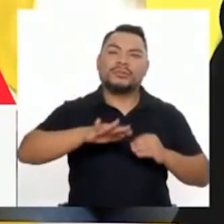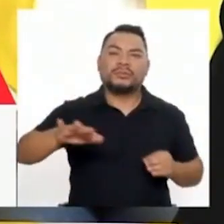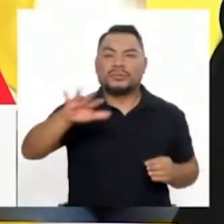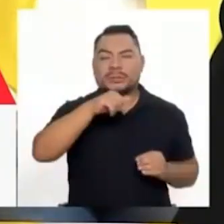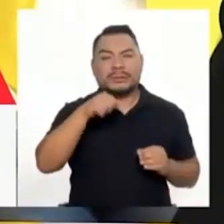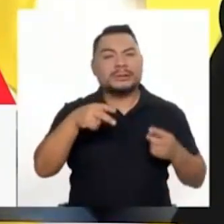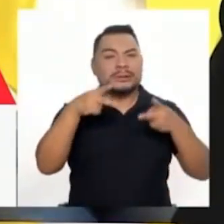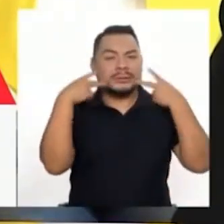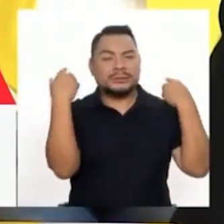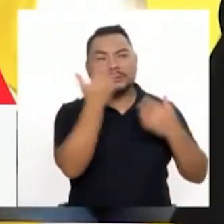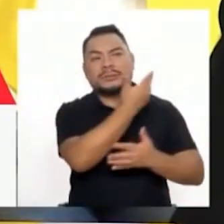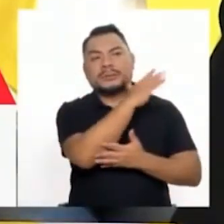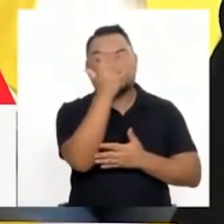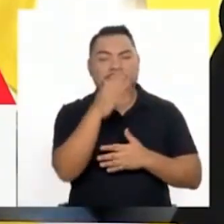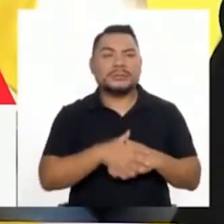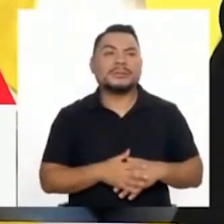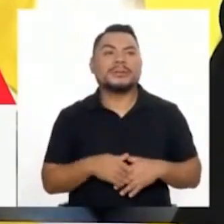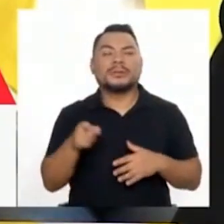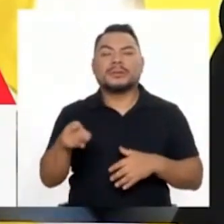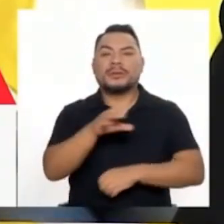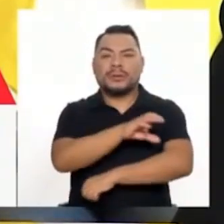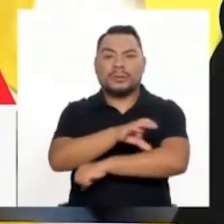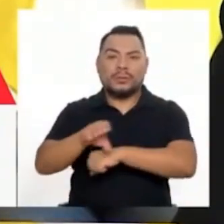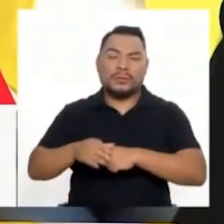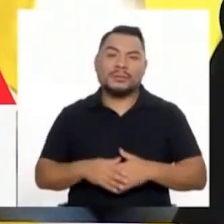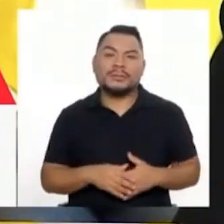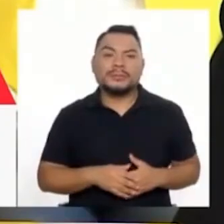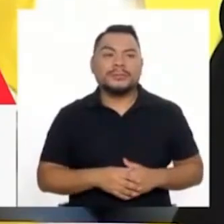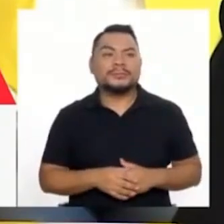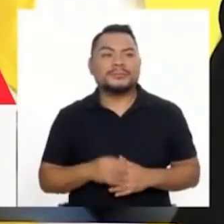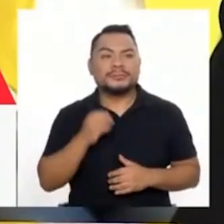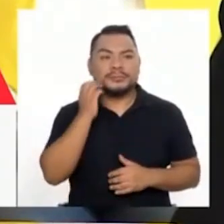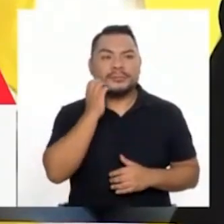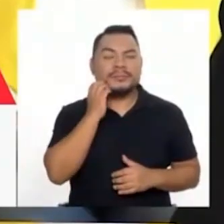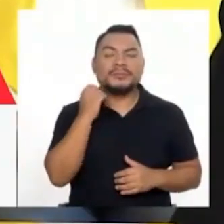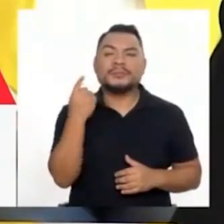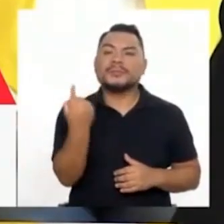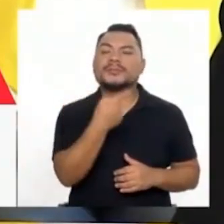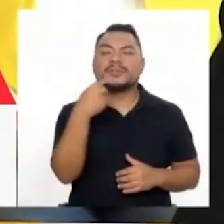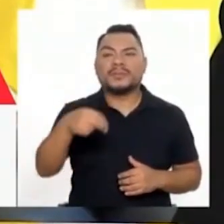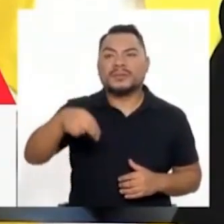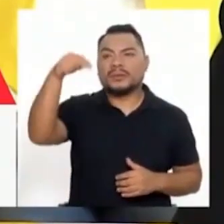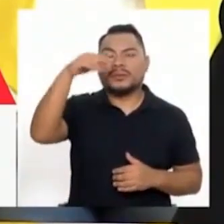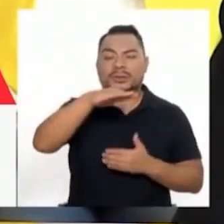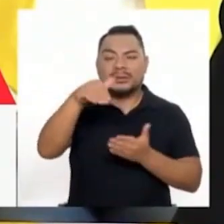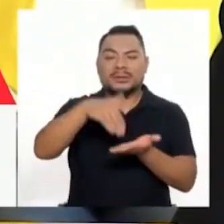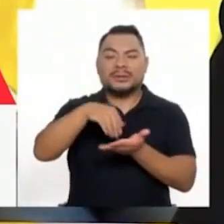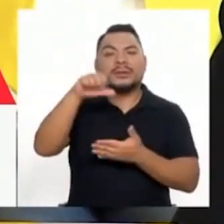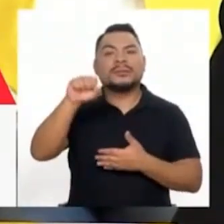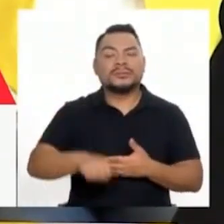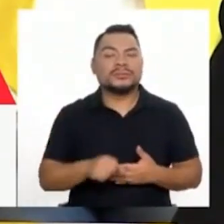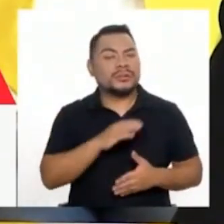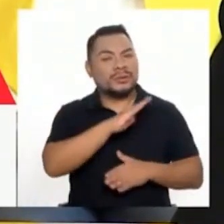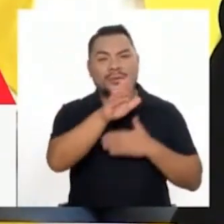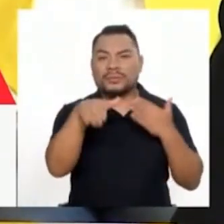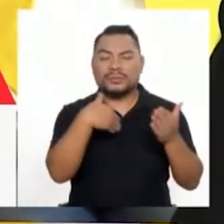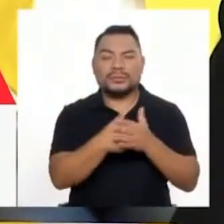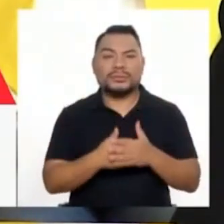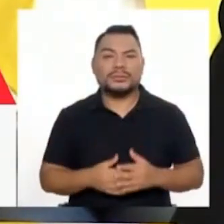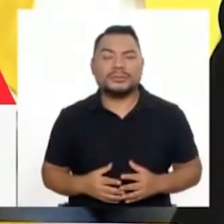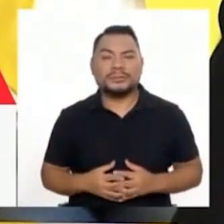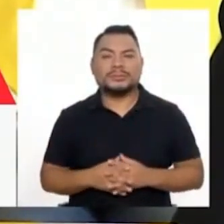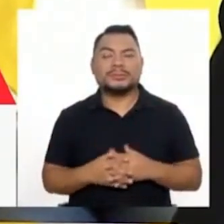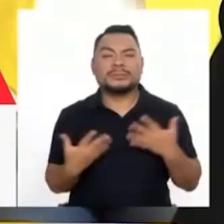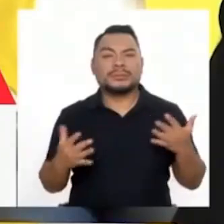nuestra selva, de nuestra costa, de nuestro norte, centro y sur, a todos,